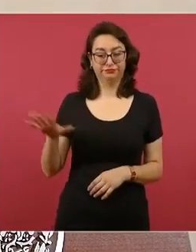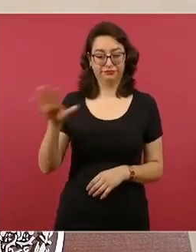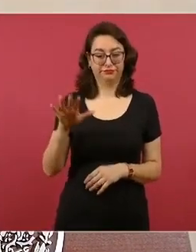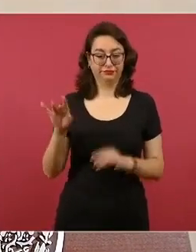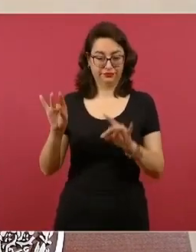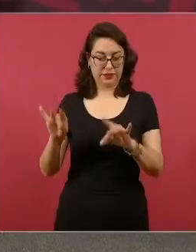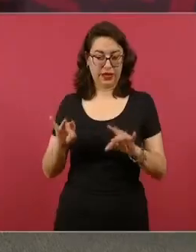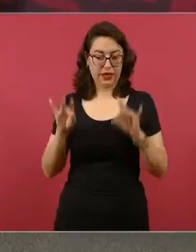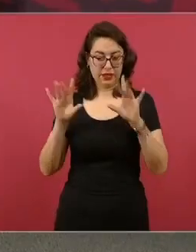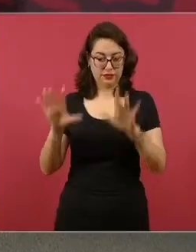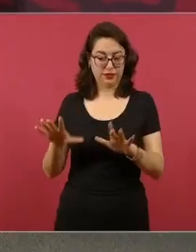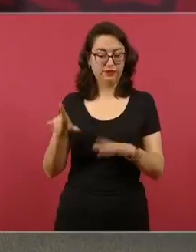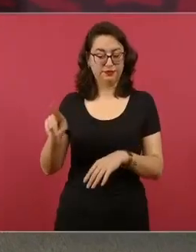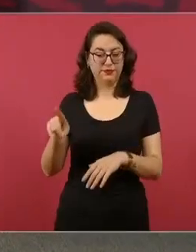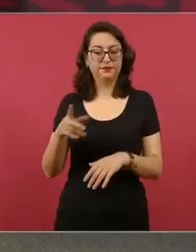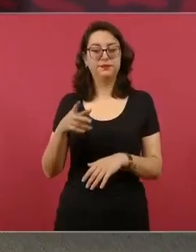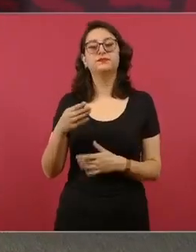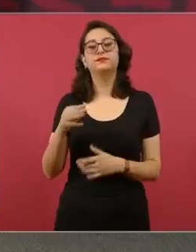quiso